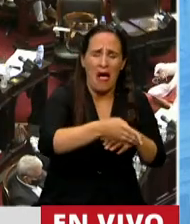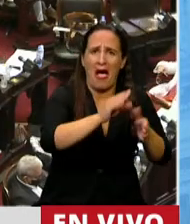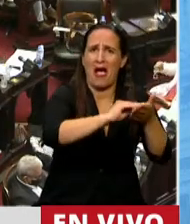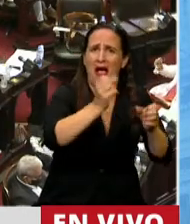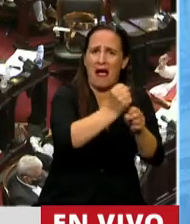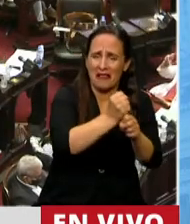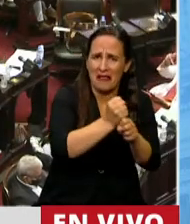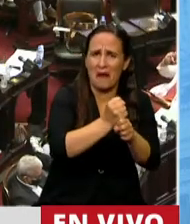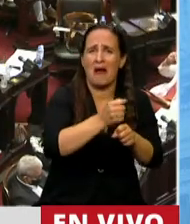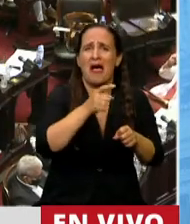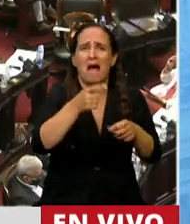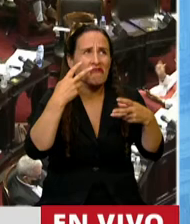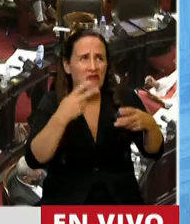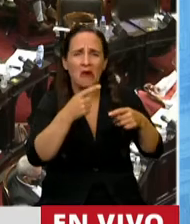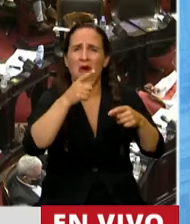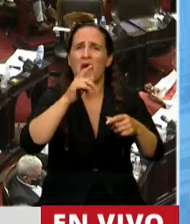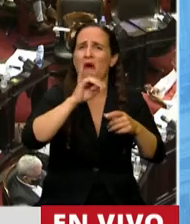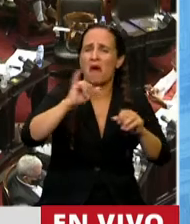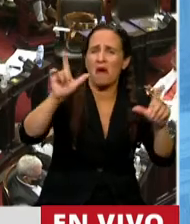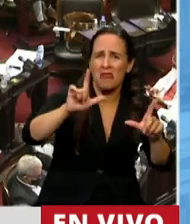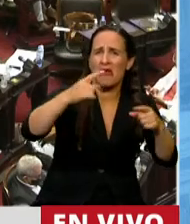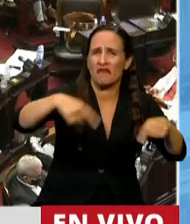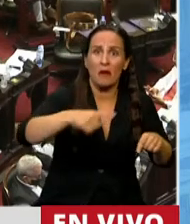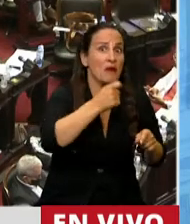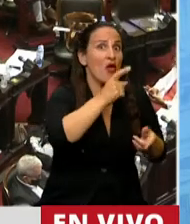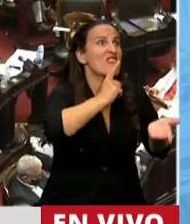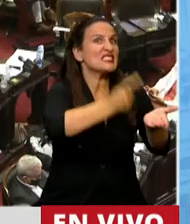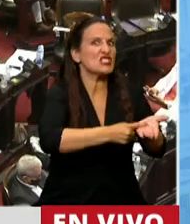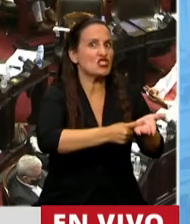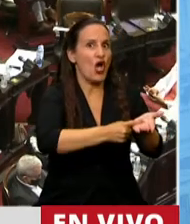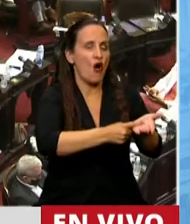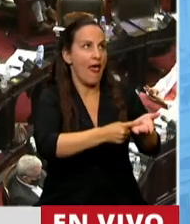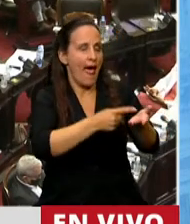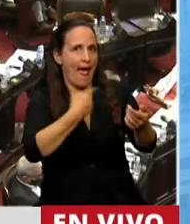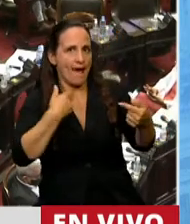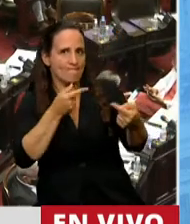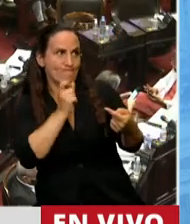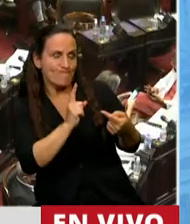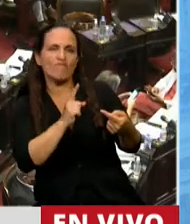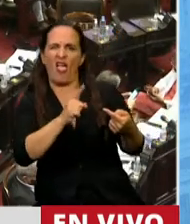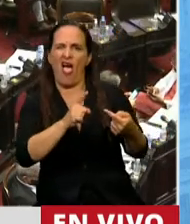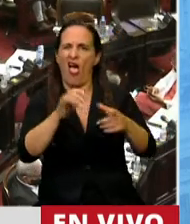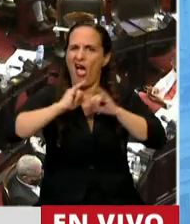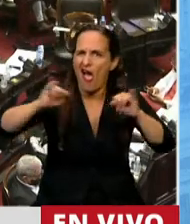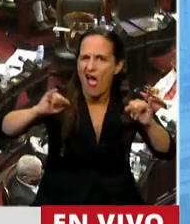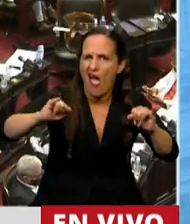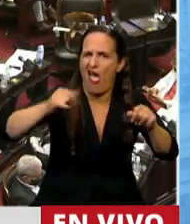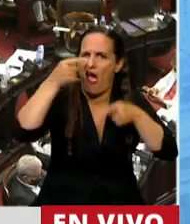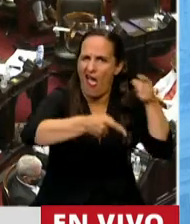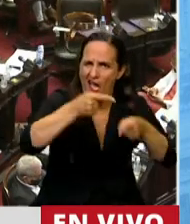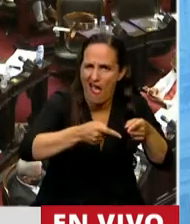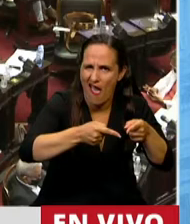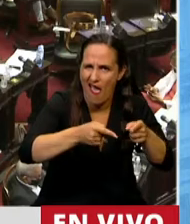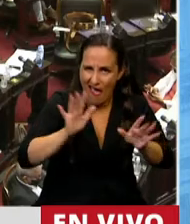operaciones de prensa a sus familias cuando no dictaban el fallo que querían para poner en la tapa de los diarios. La trituradora de